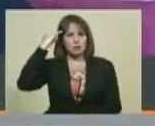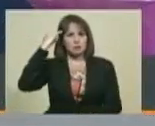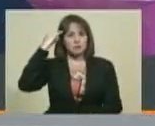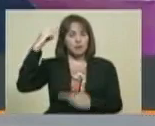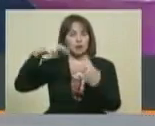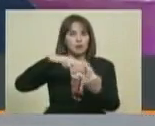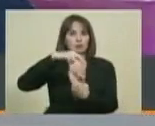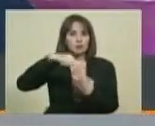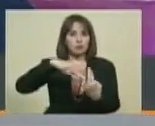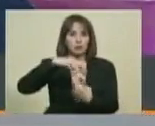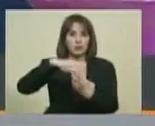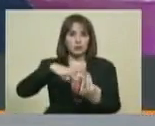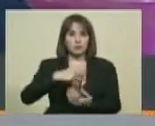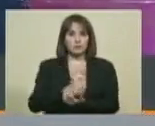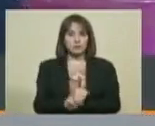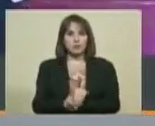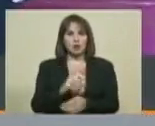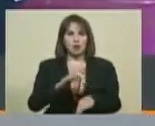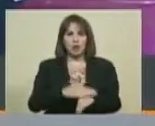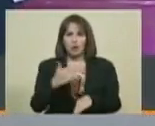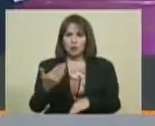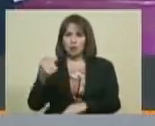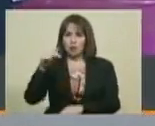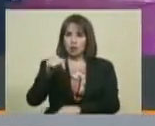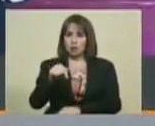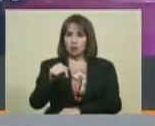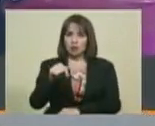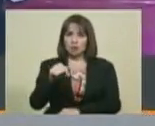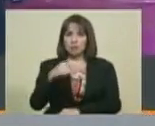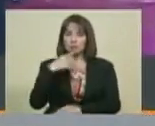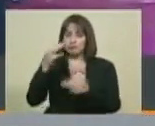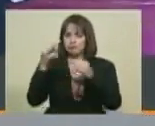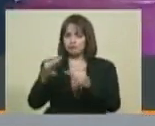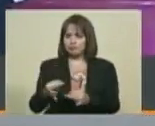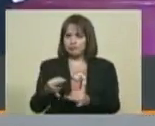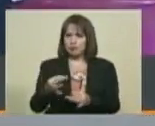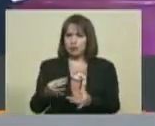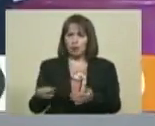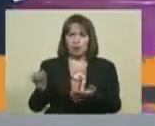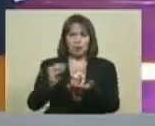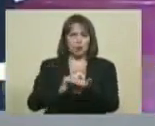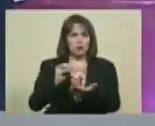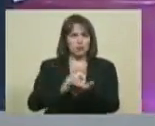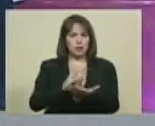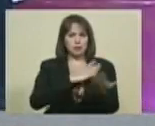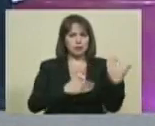revolucionaria. Porque hoy pudimos ratificar una vez más, presidente,